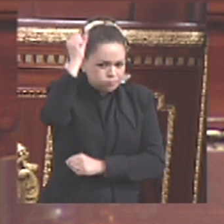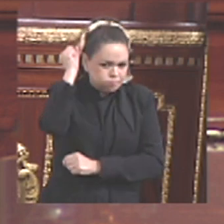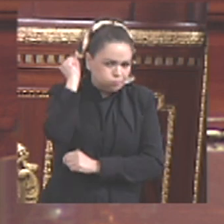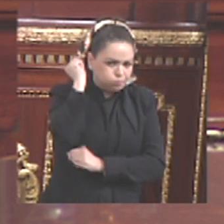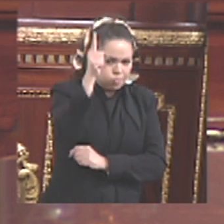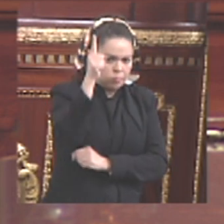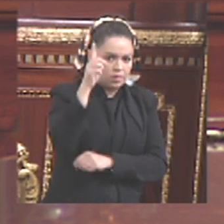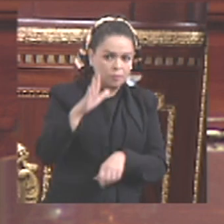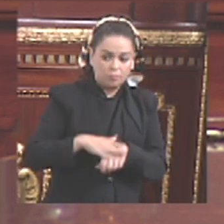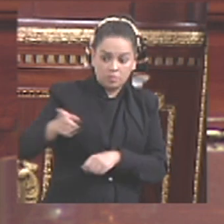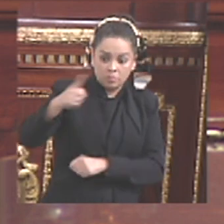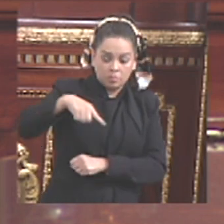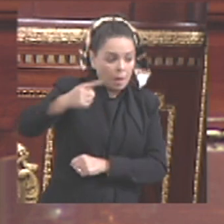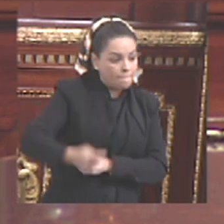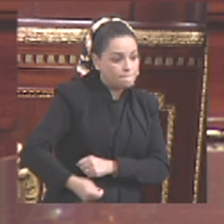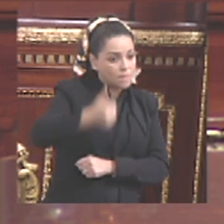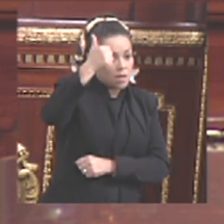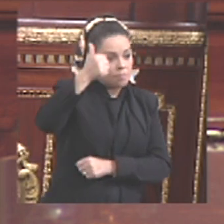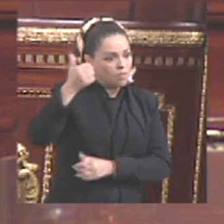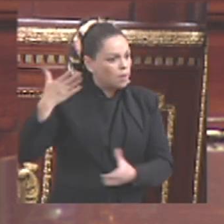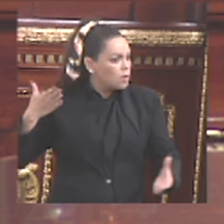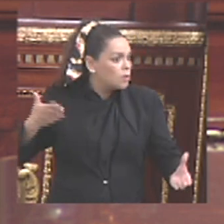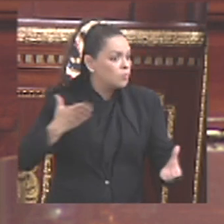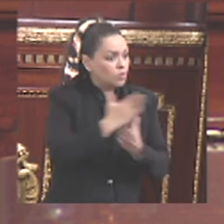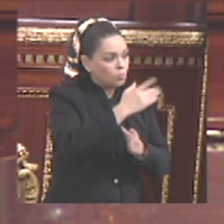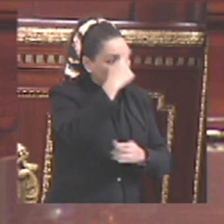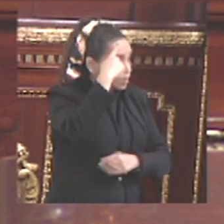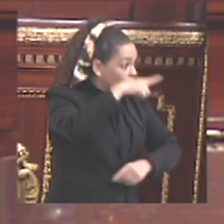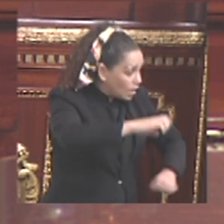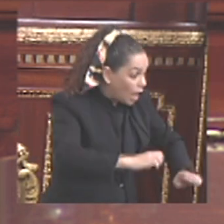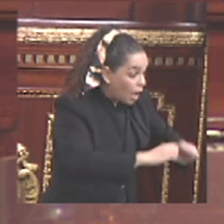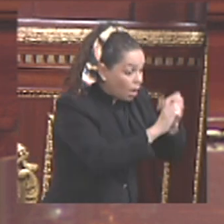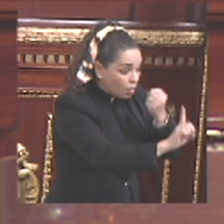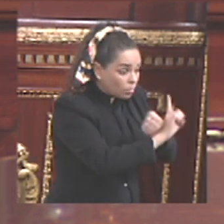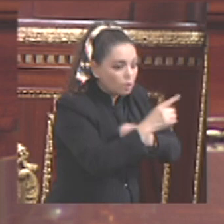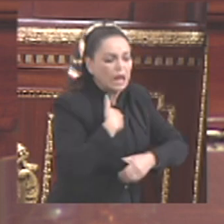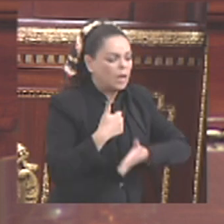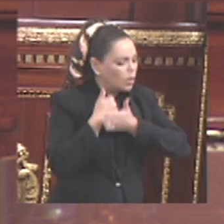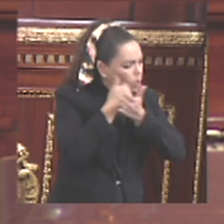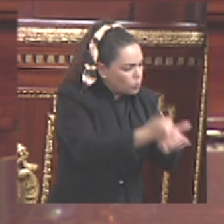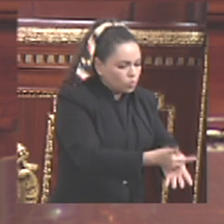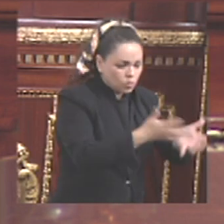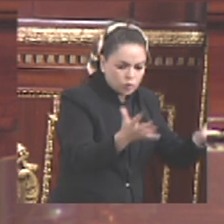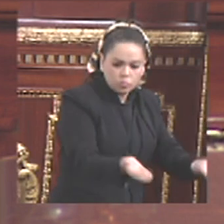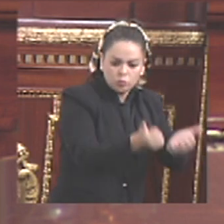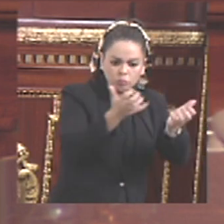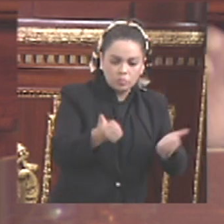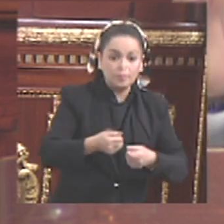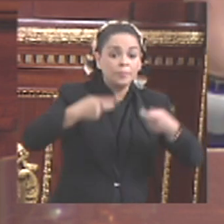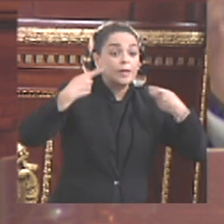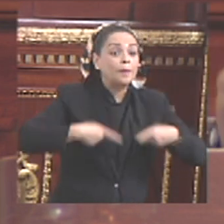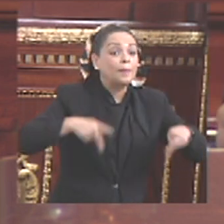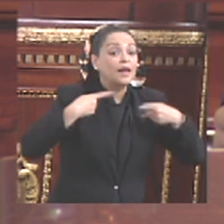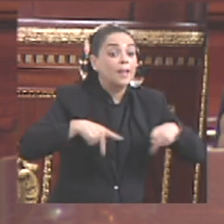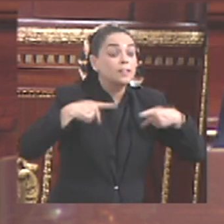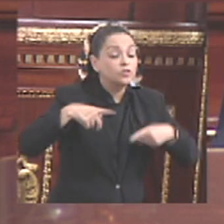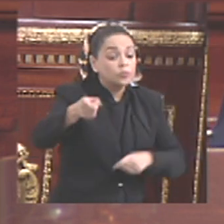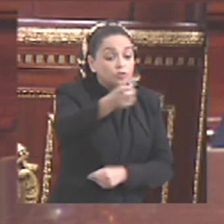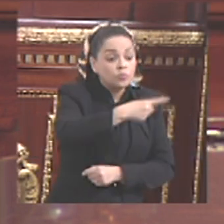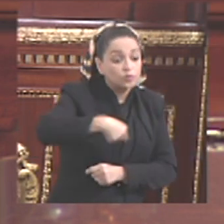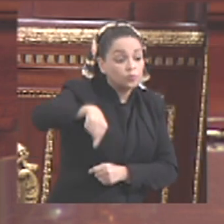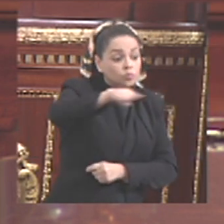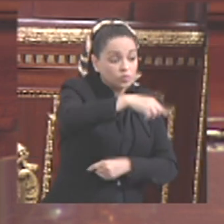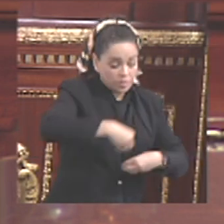atender las emergencias. Los habitantes de la ciudad, los capitalinos, fueron quienes estuvieron